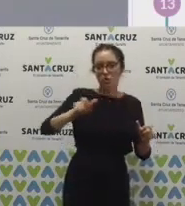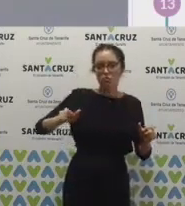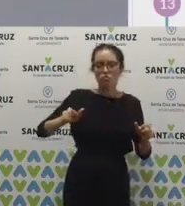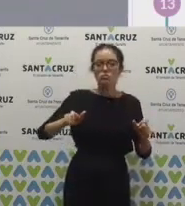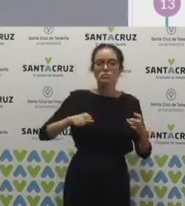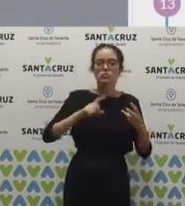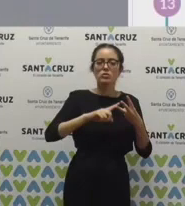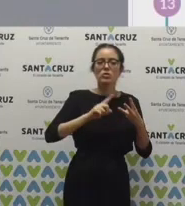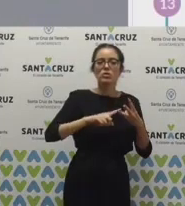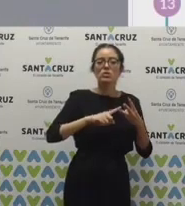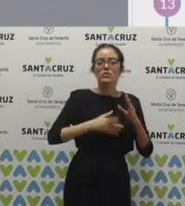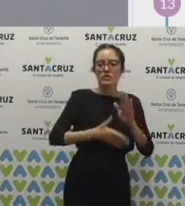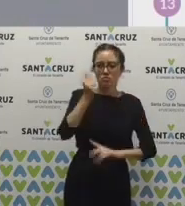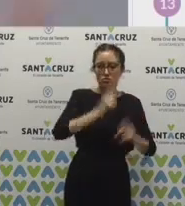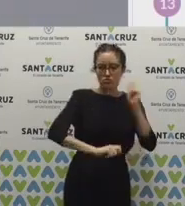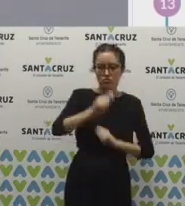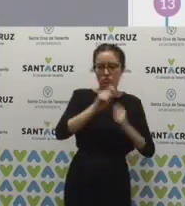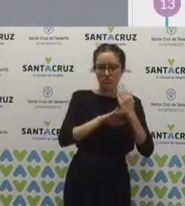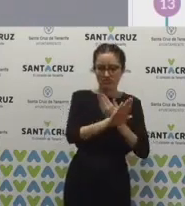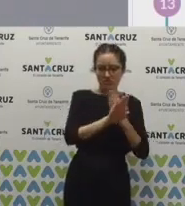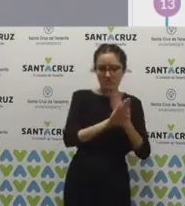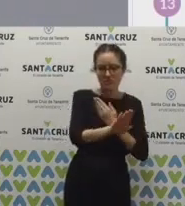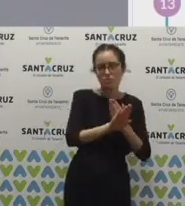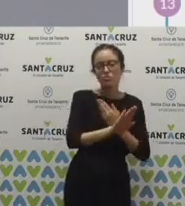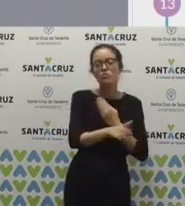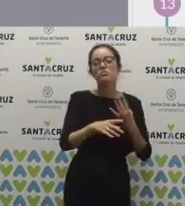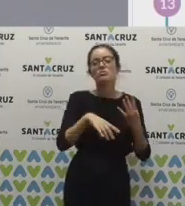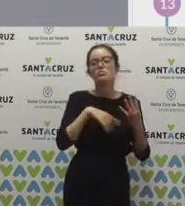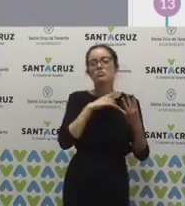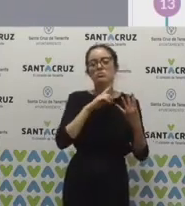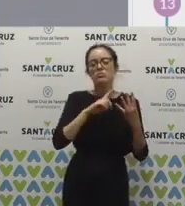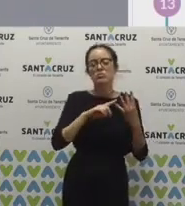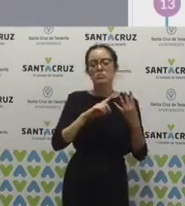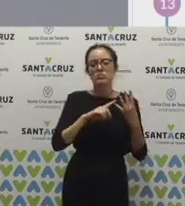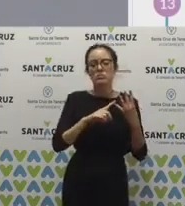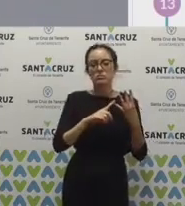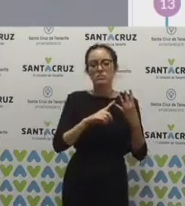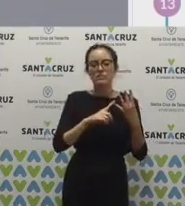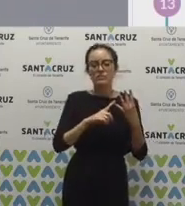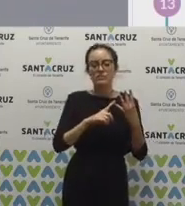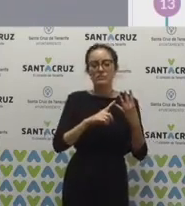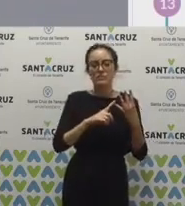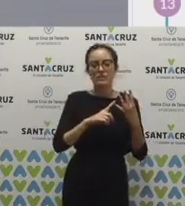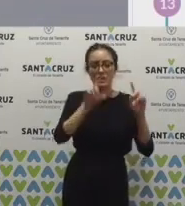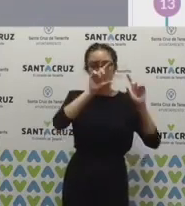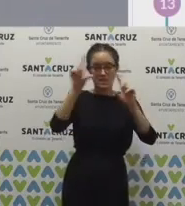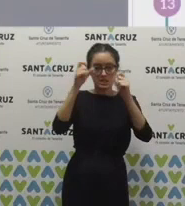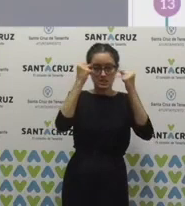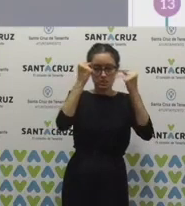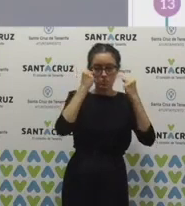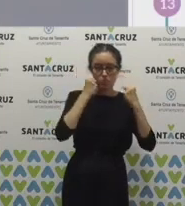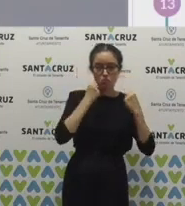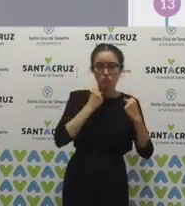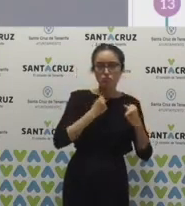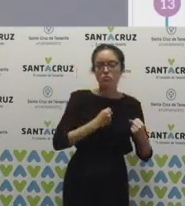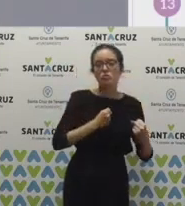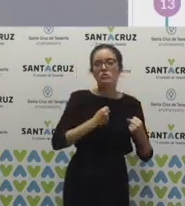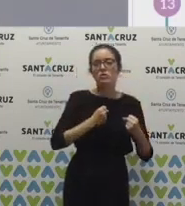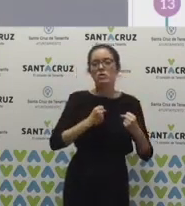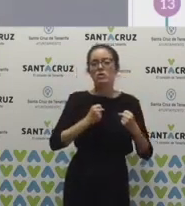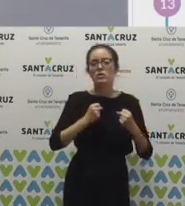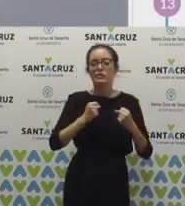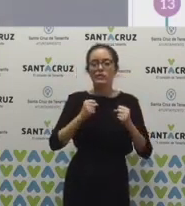federación de estas asociaciones vecinales es decir todas las asociaciones de vecinos las instituciones organizaciones o